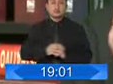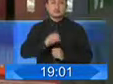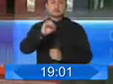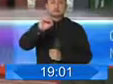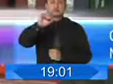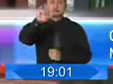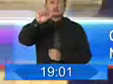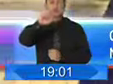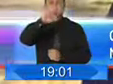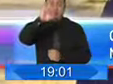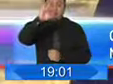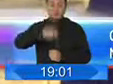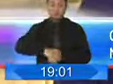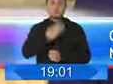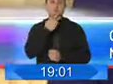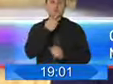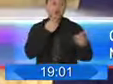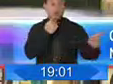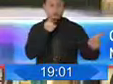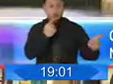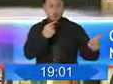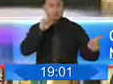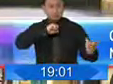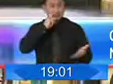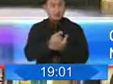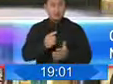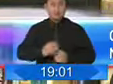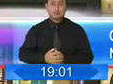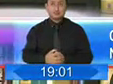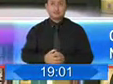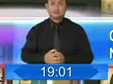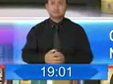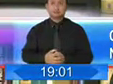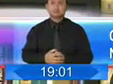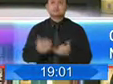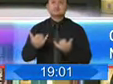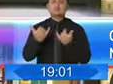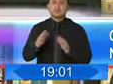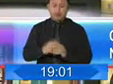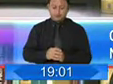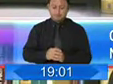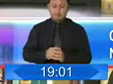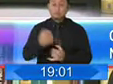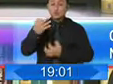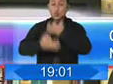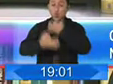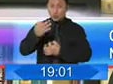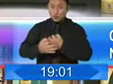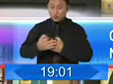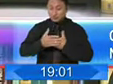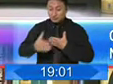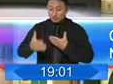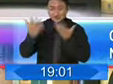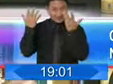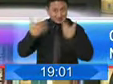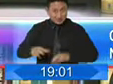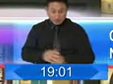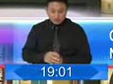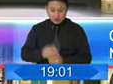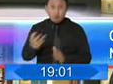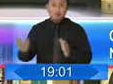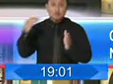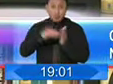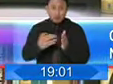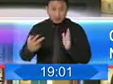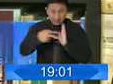las declaraciones de Dalo Bucaram. Doctor, una vez que ha prescrito estos casos en contra de él, ya no se pueden activar, eso queda ahí. Sí,